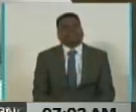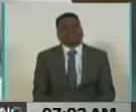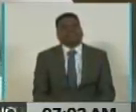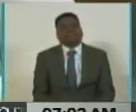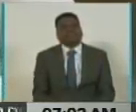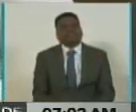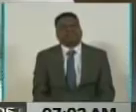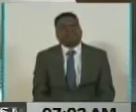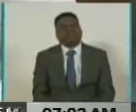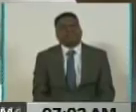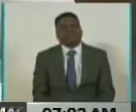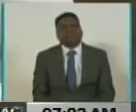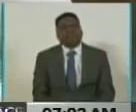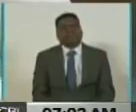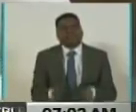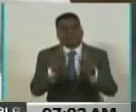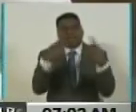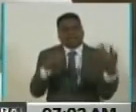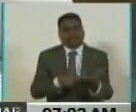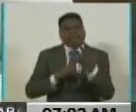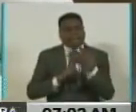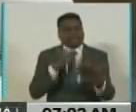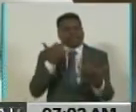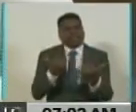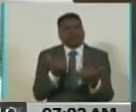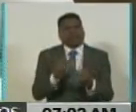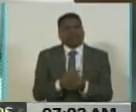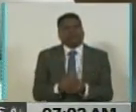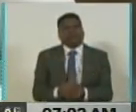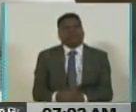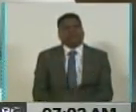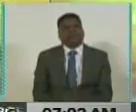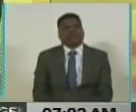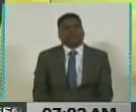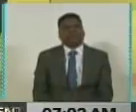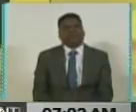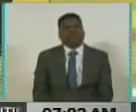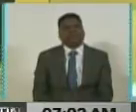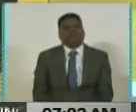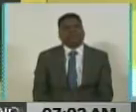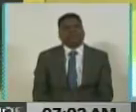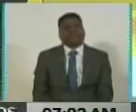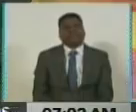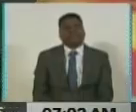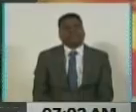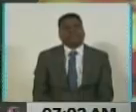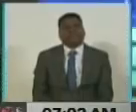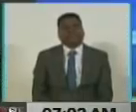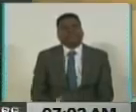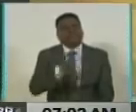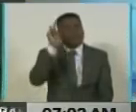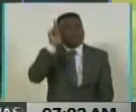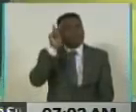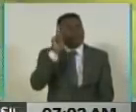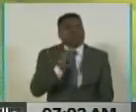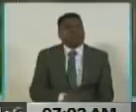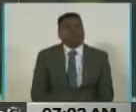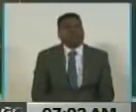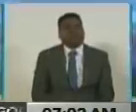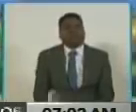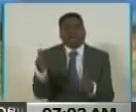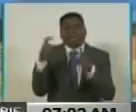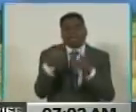sustentado también en la prensa, lo que aparece reflejado en nuestros diálogos. Diarios venezolanos. Así es, primero. Profesora, tal cual las palabras